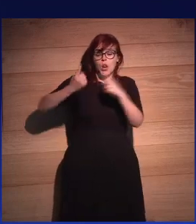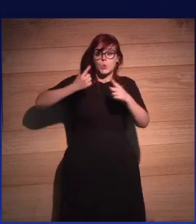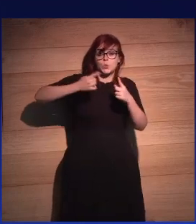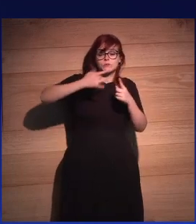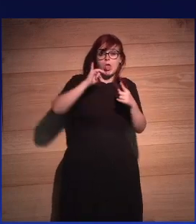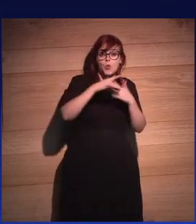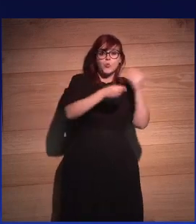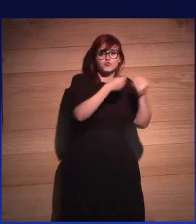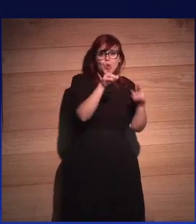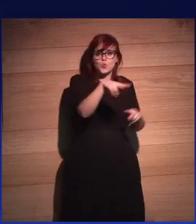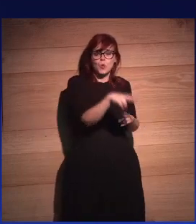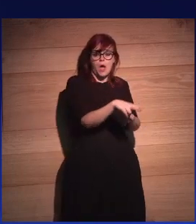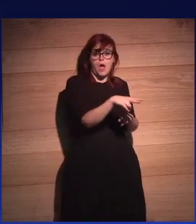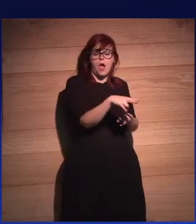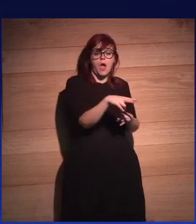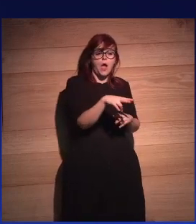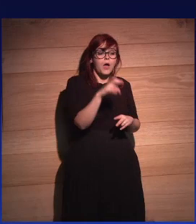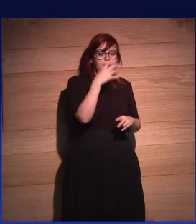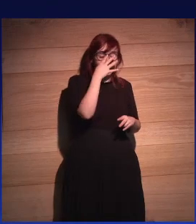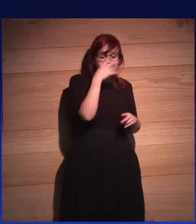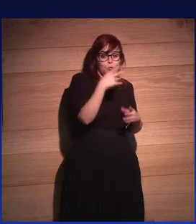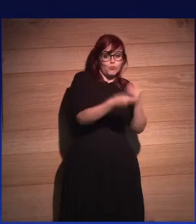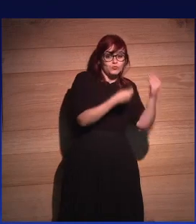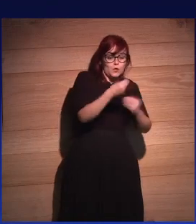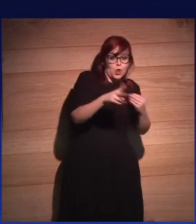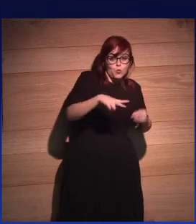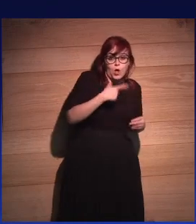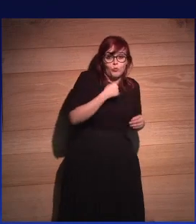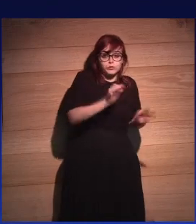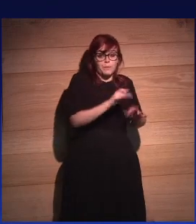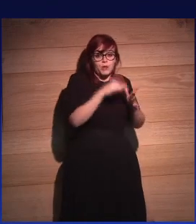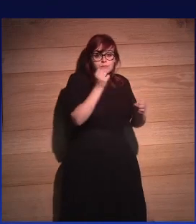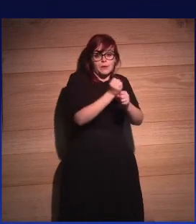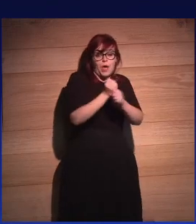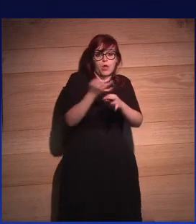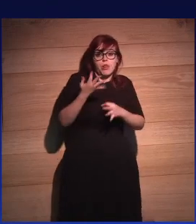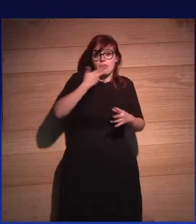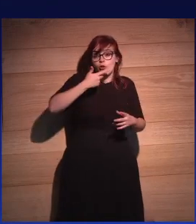que realmente no los uso nunca y me gustaría no usar, pero por mi trabajo